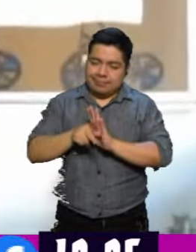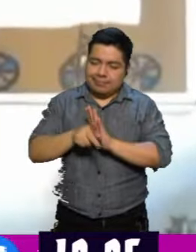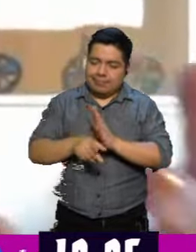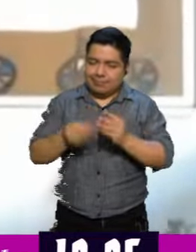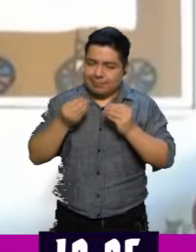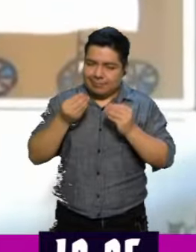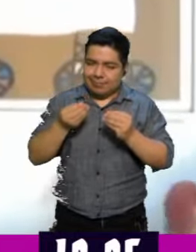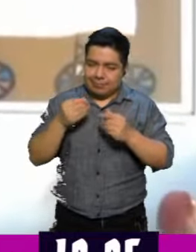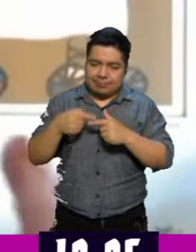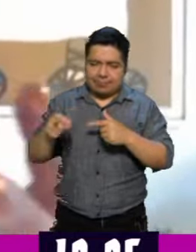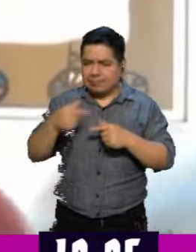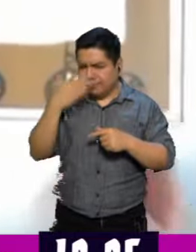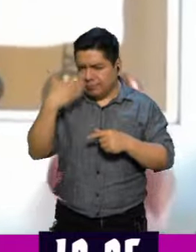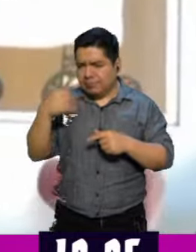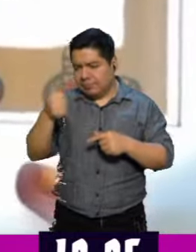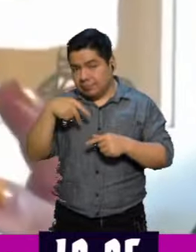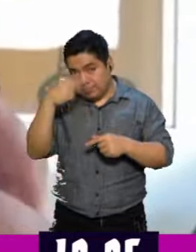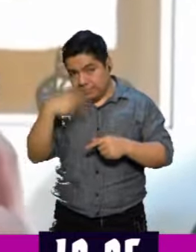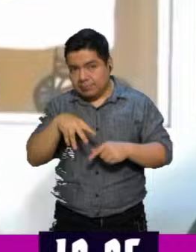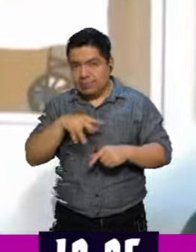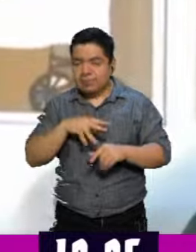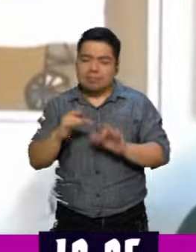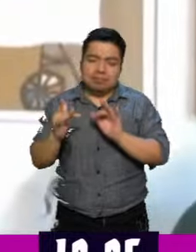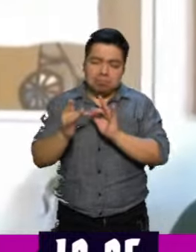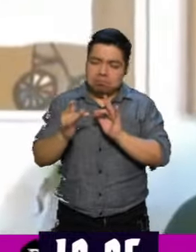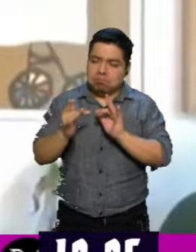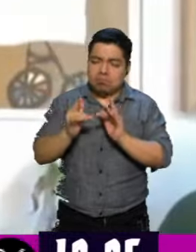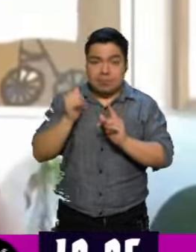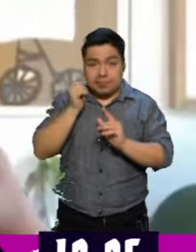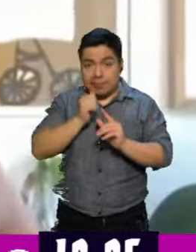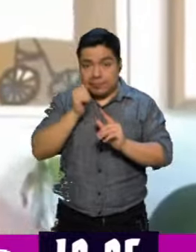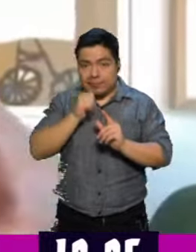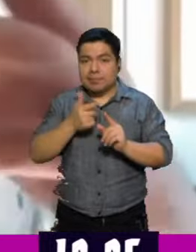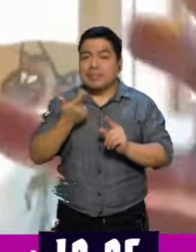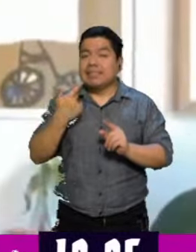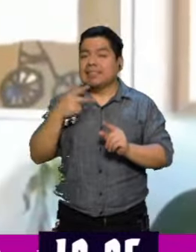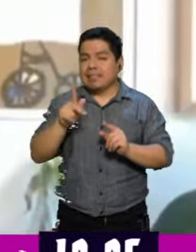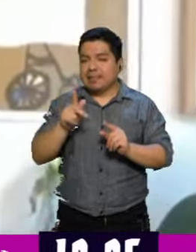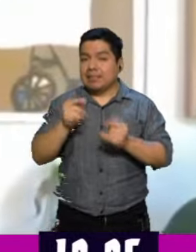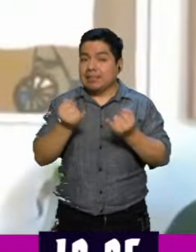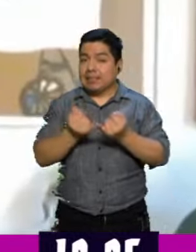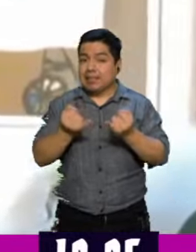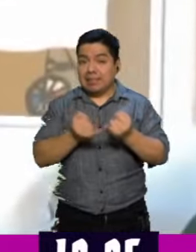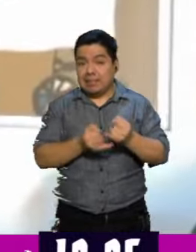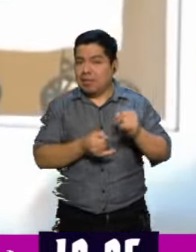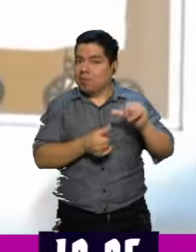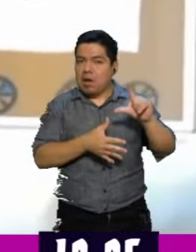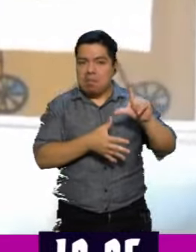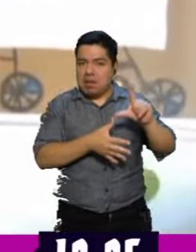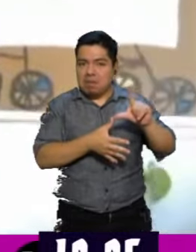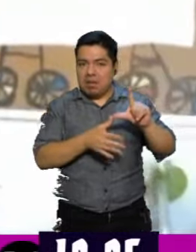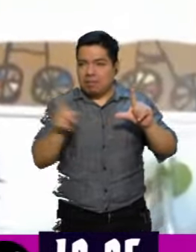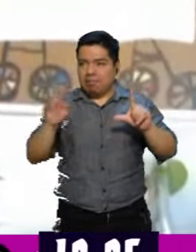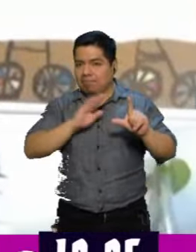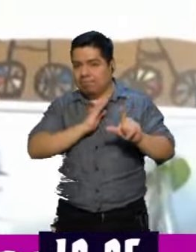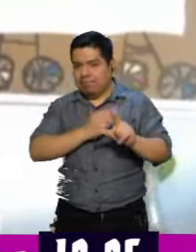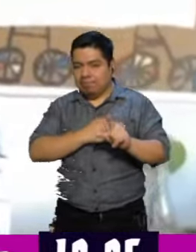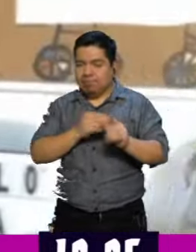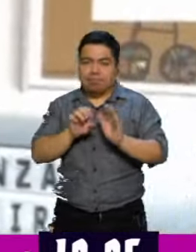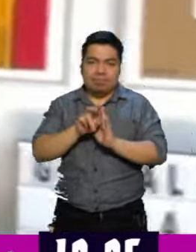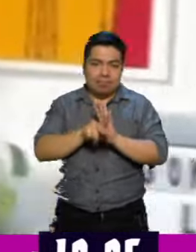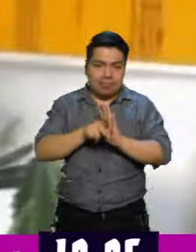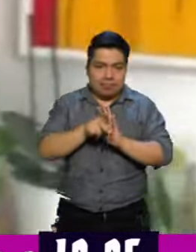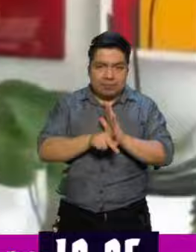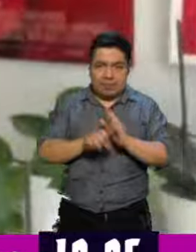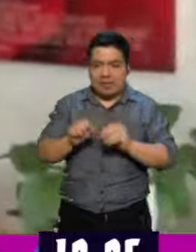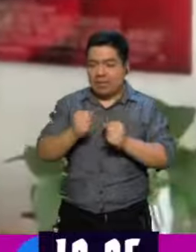que, digo, más allá del talento mexicano con el cual tenemos contacto constantemente, el talento iberoamericano, películas como La Sociedad de la Nieve